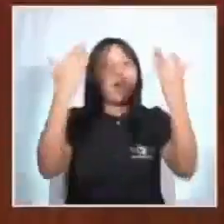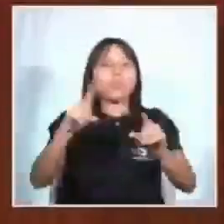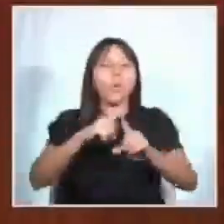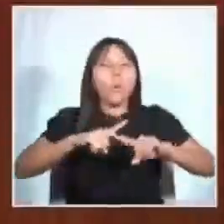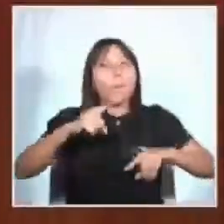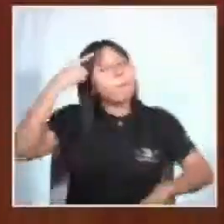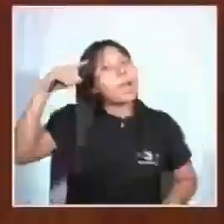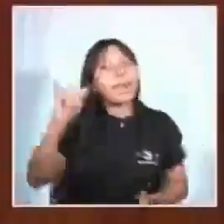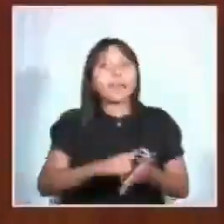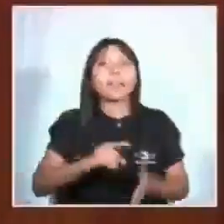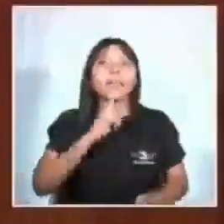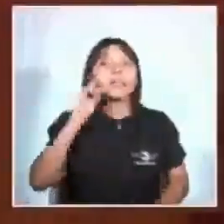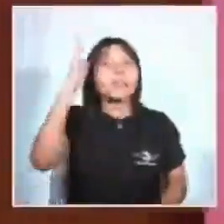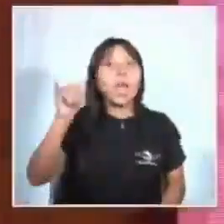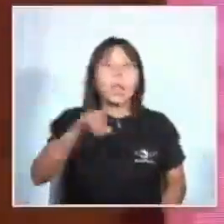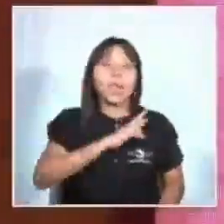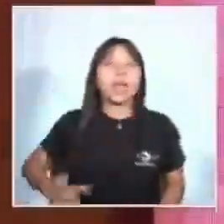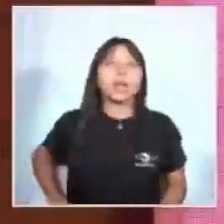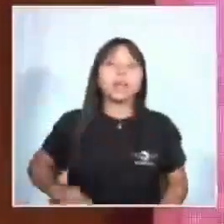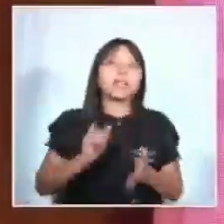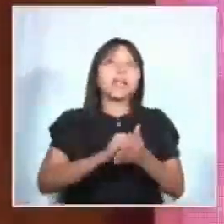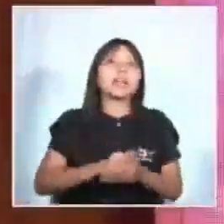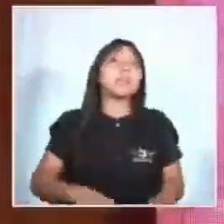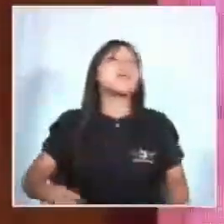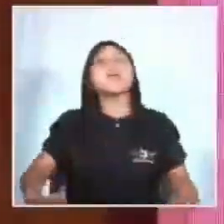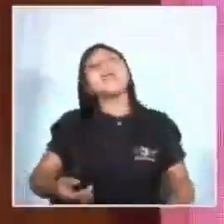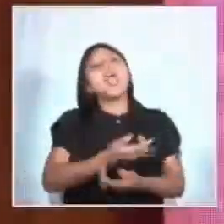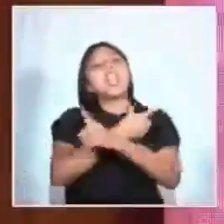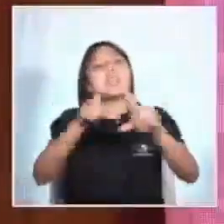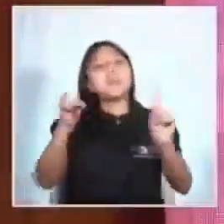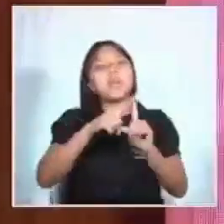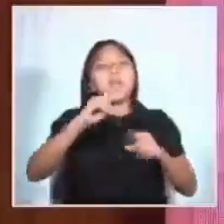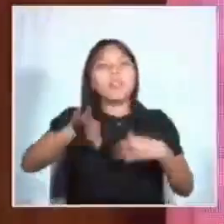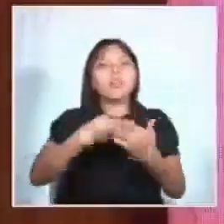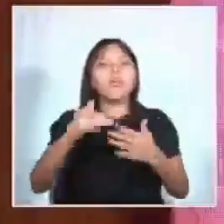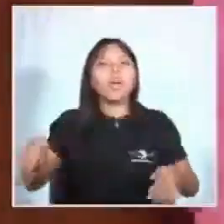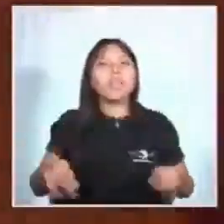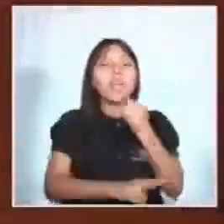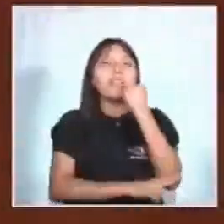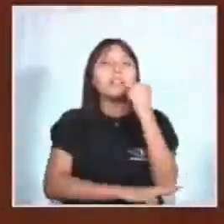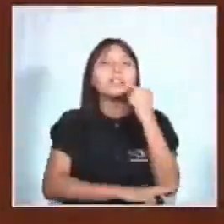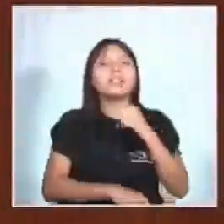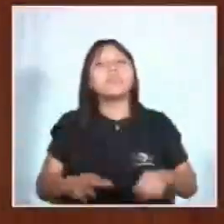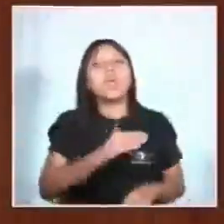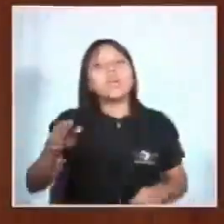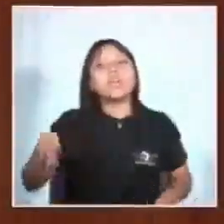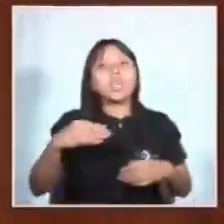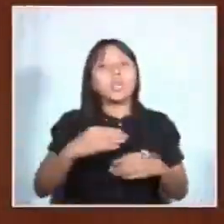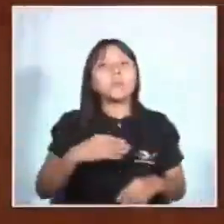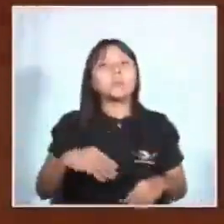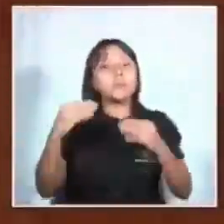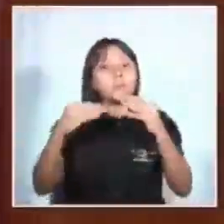para que sea la reina que salve a toda una nación. Y la pasaron por un proceso de un año